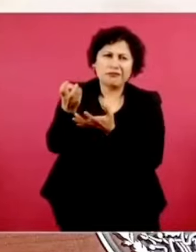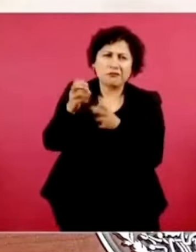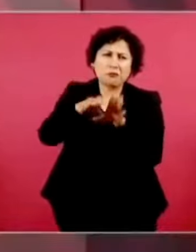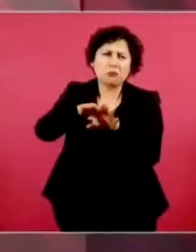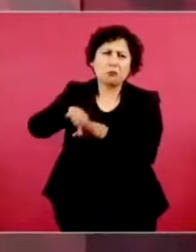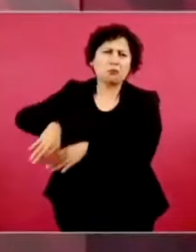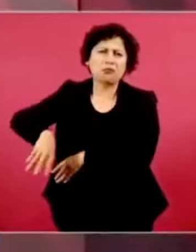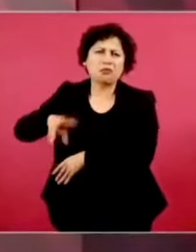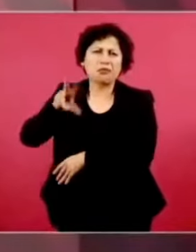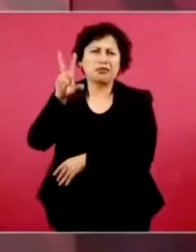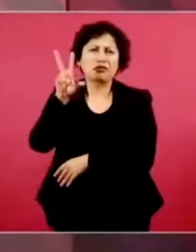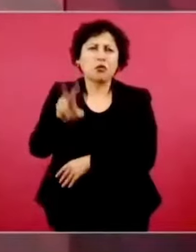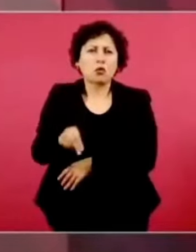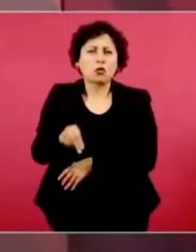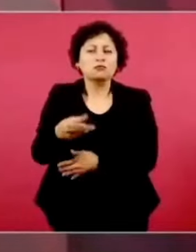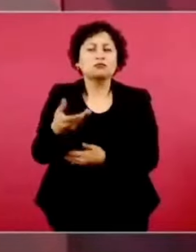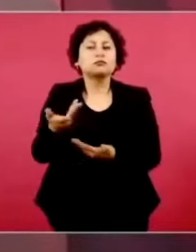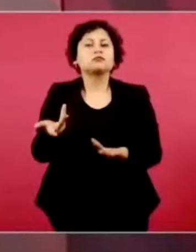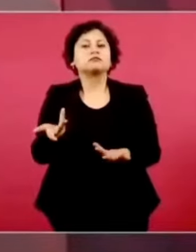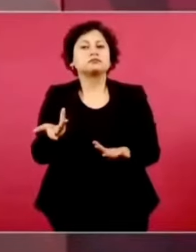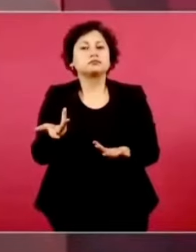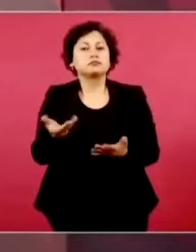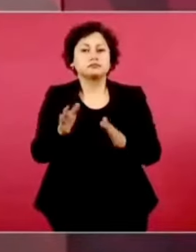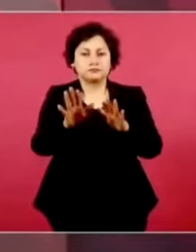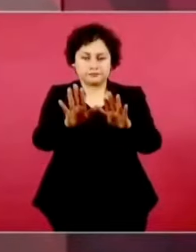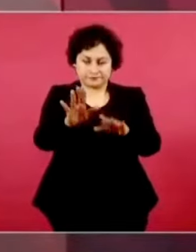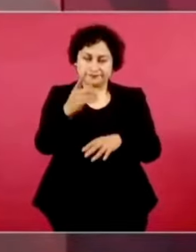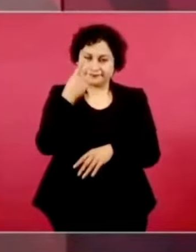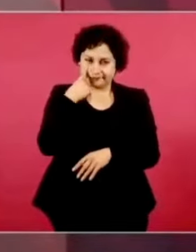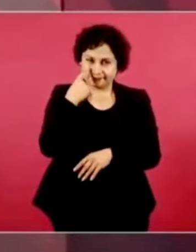Imagínense, hay una parte que vamos a ver más adelante.